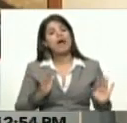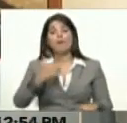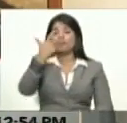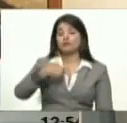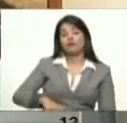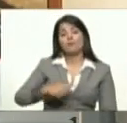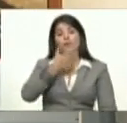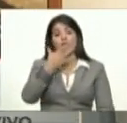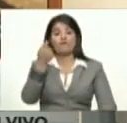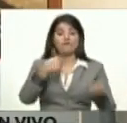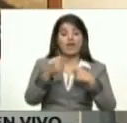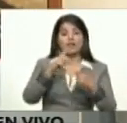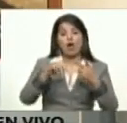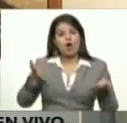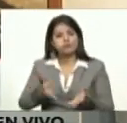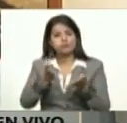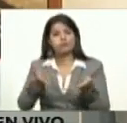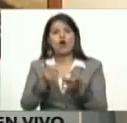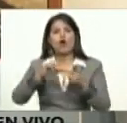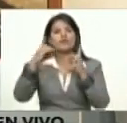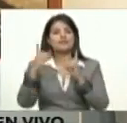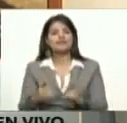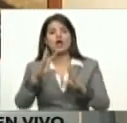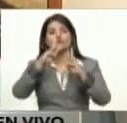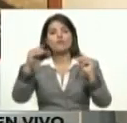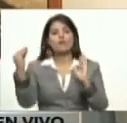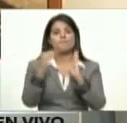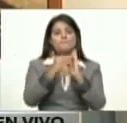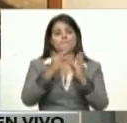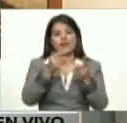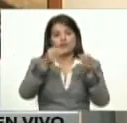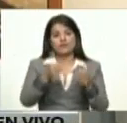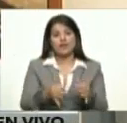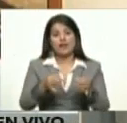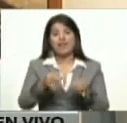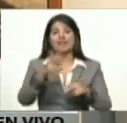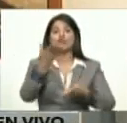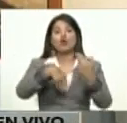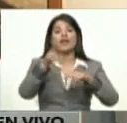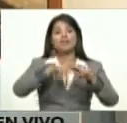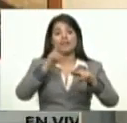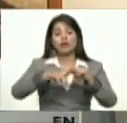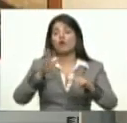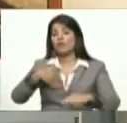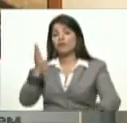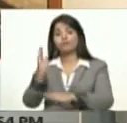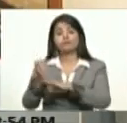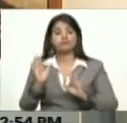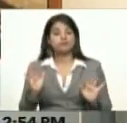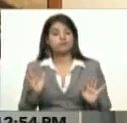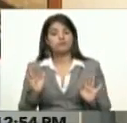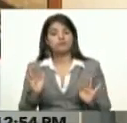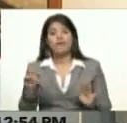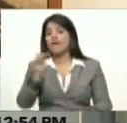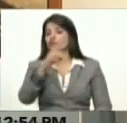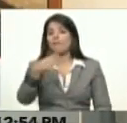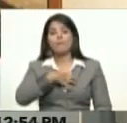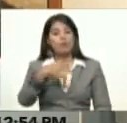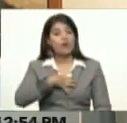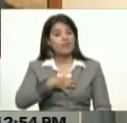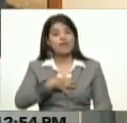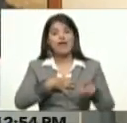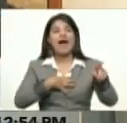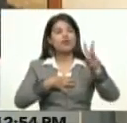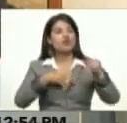promocionen, comercialicen y determinen precios y bienes de servicios usando el dólar no oficial. No puede ser